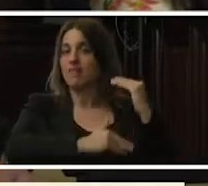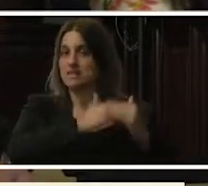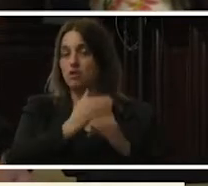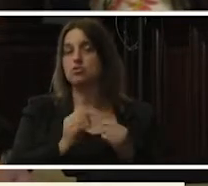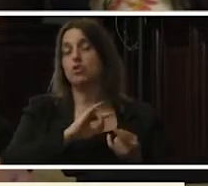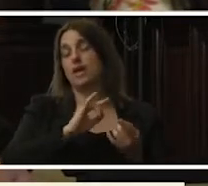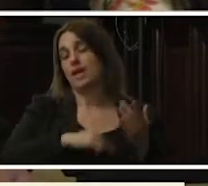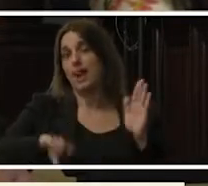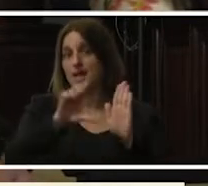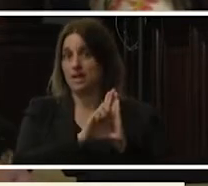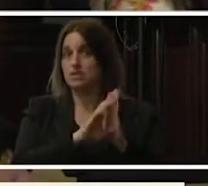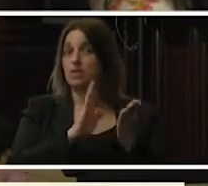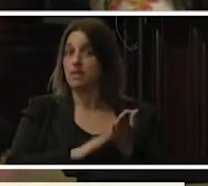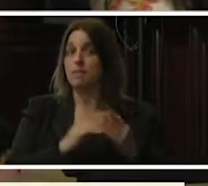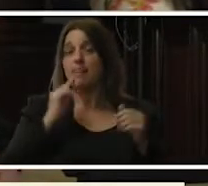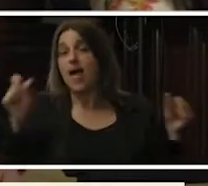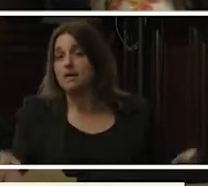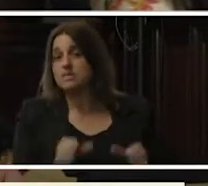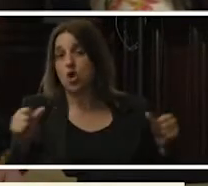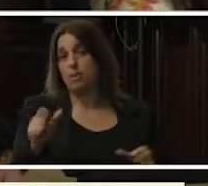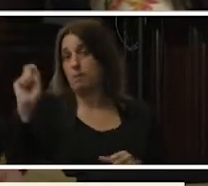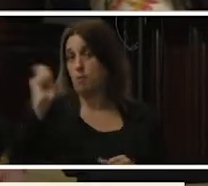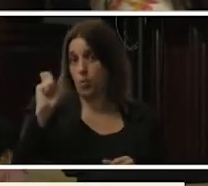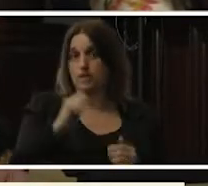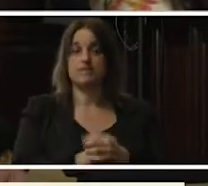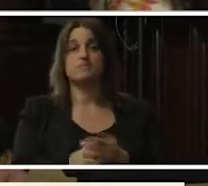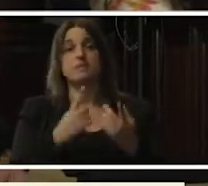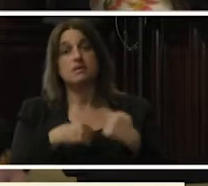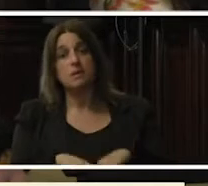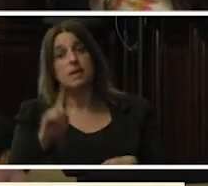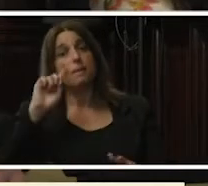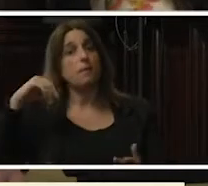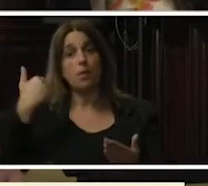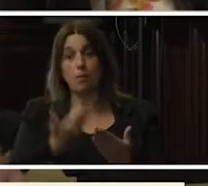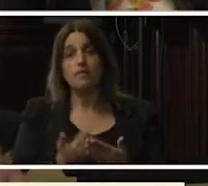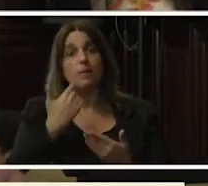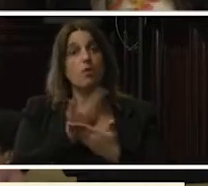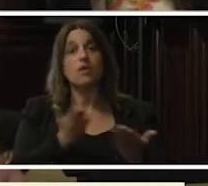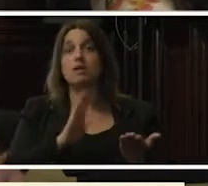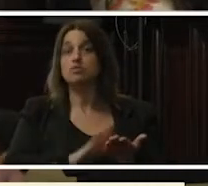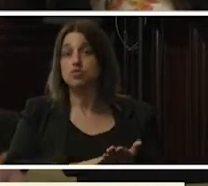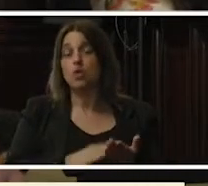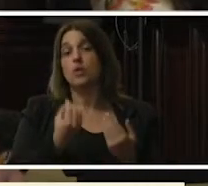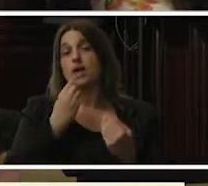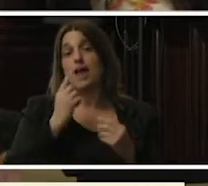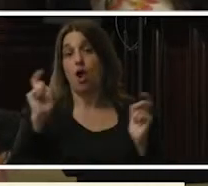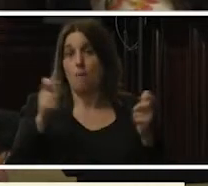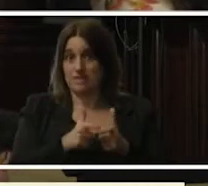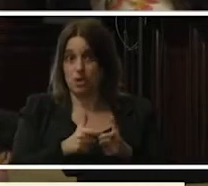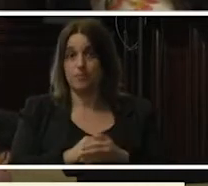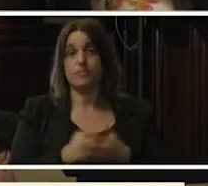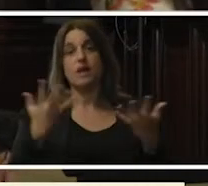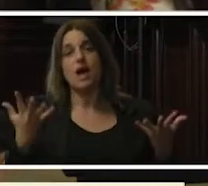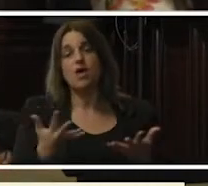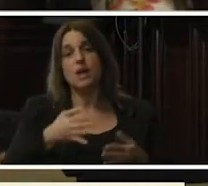y de políticas públicas, y presentar propuestas de recomendaciones a la CIDH. A continuación, doy